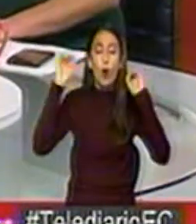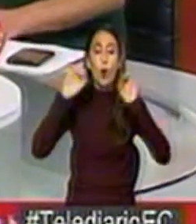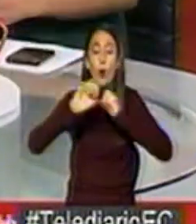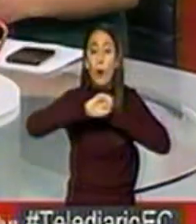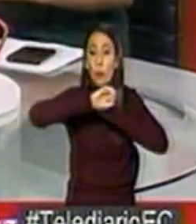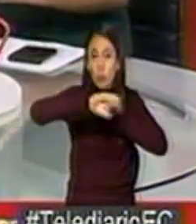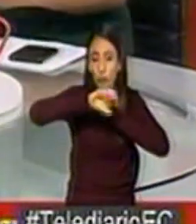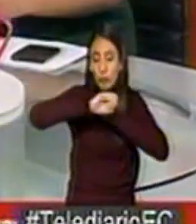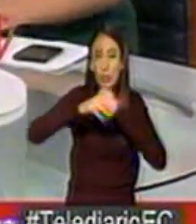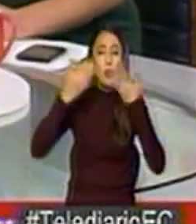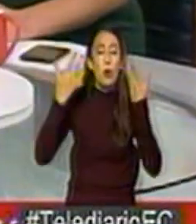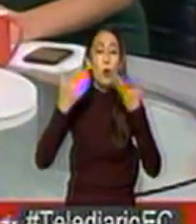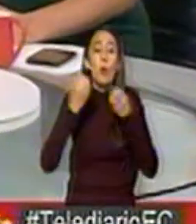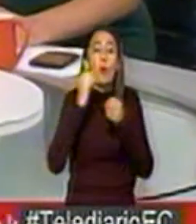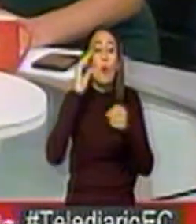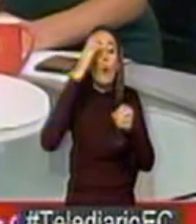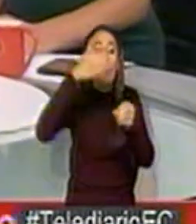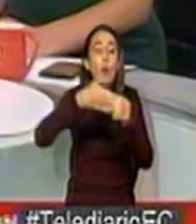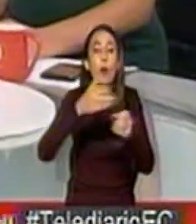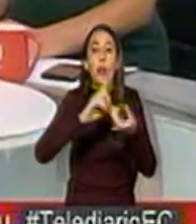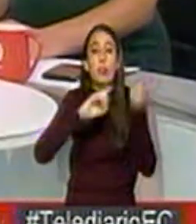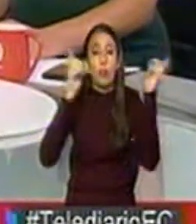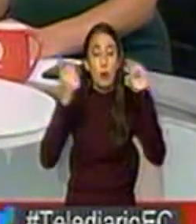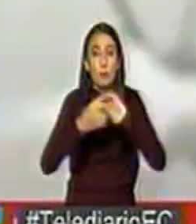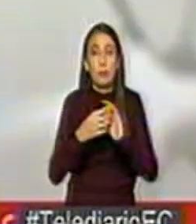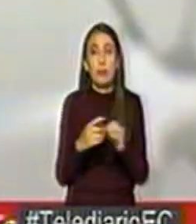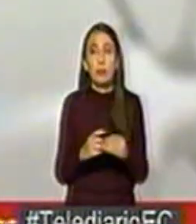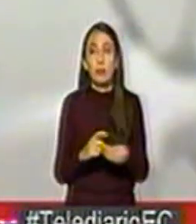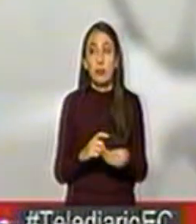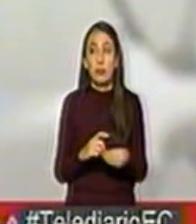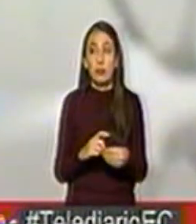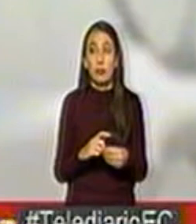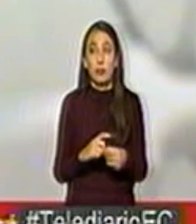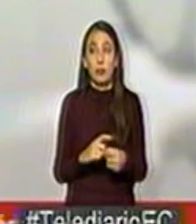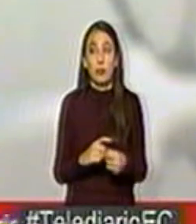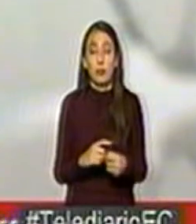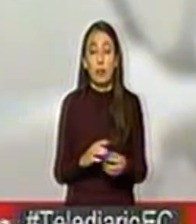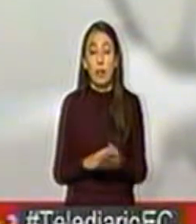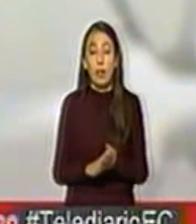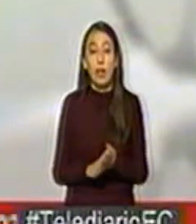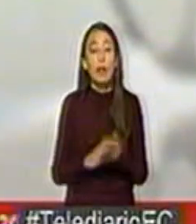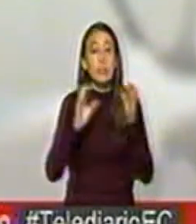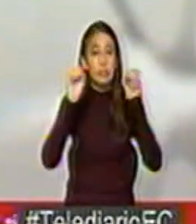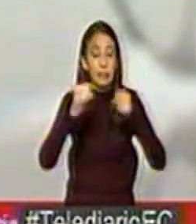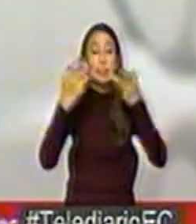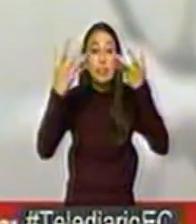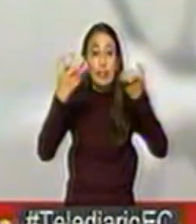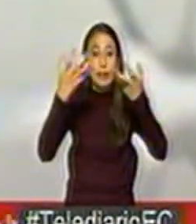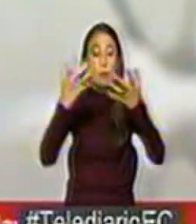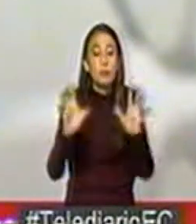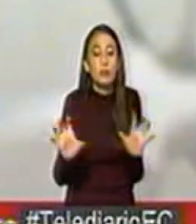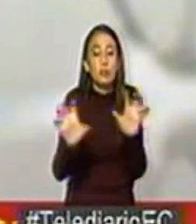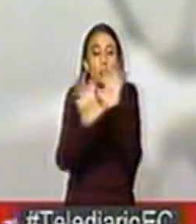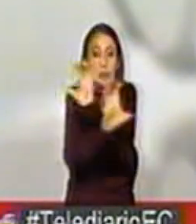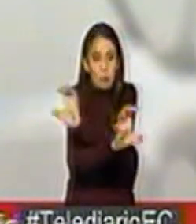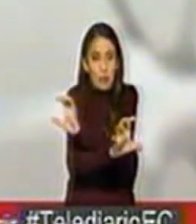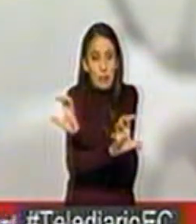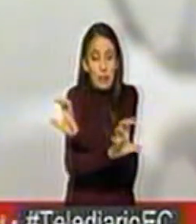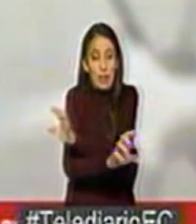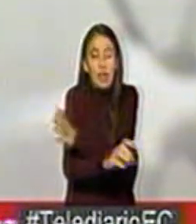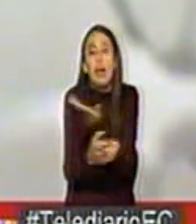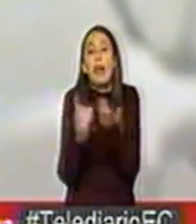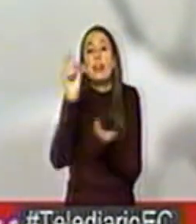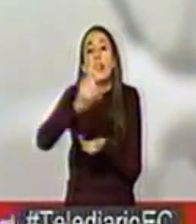realizando? ¿Cuánto hay que mejorar en el país? Para que haya un trasplante debe haber donantes. La sostenibilidad de los programas de